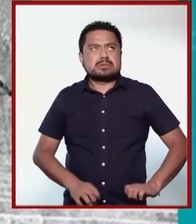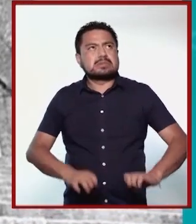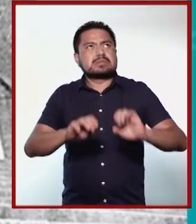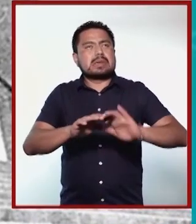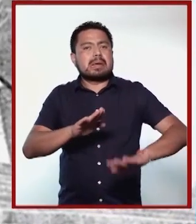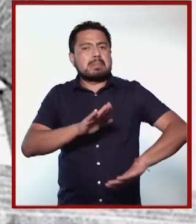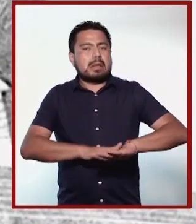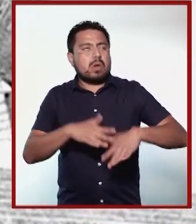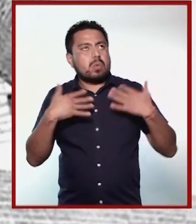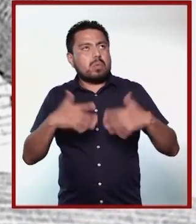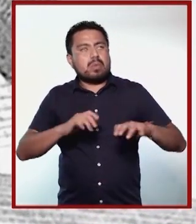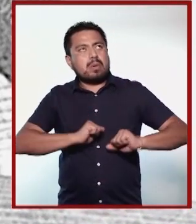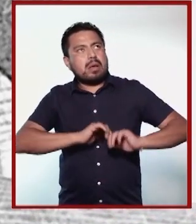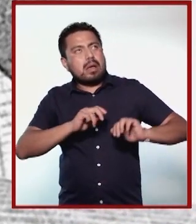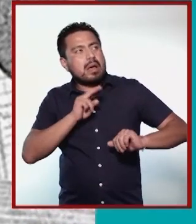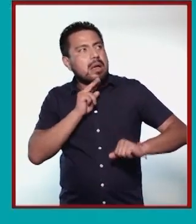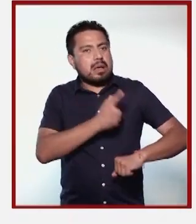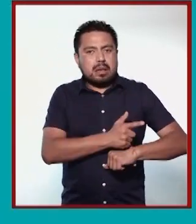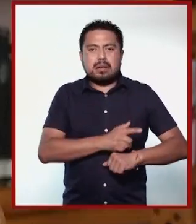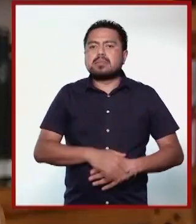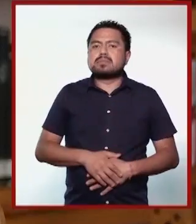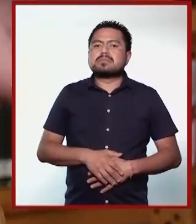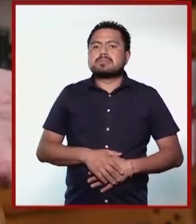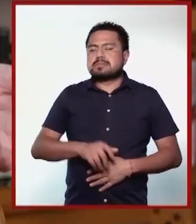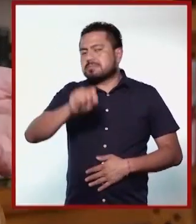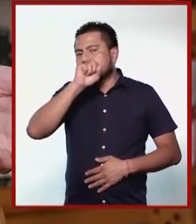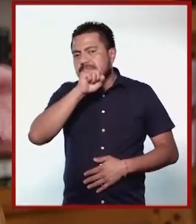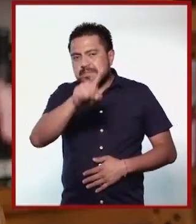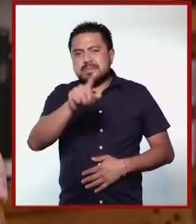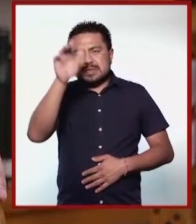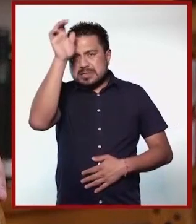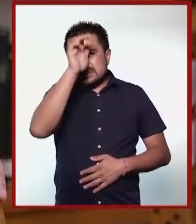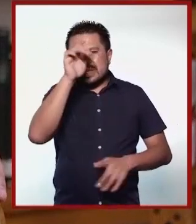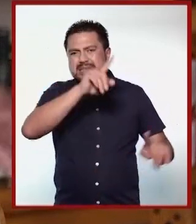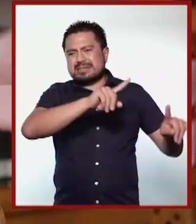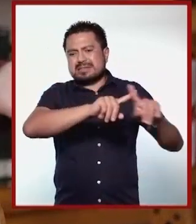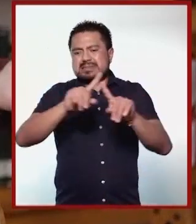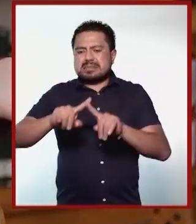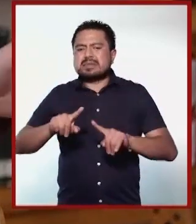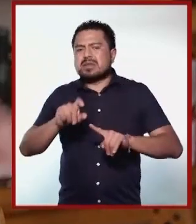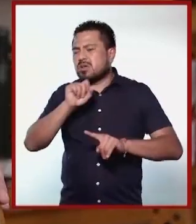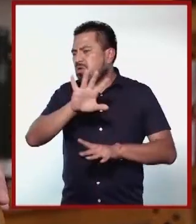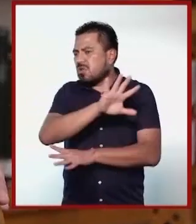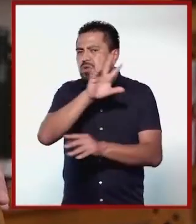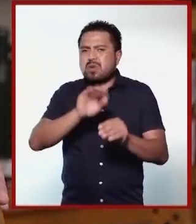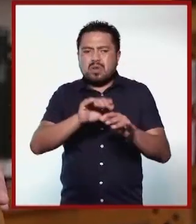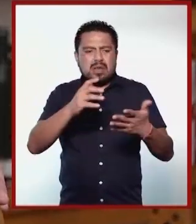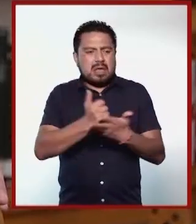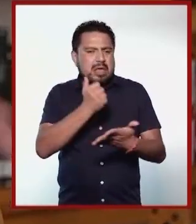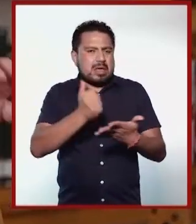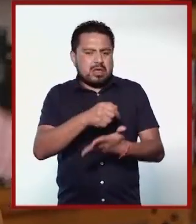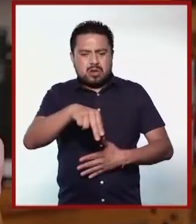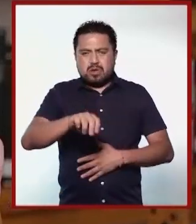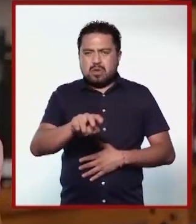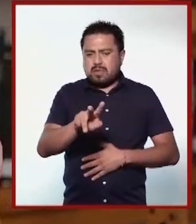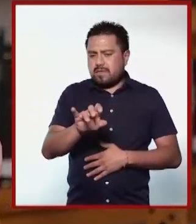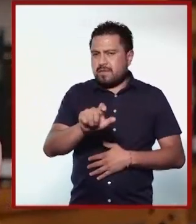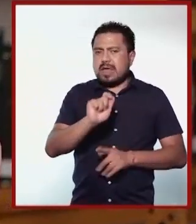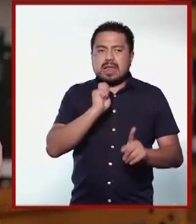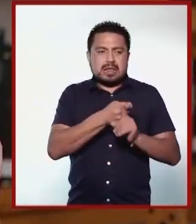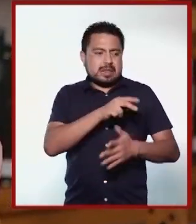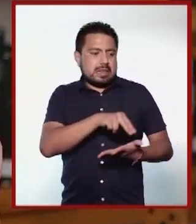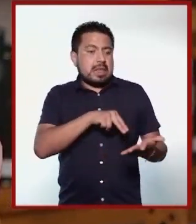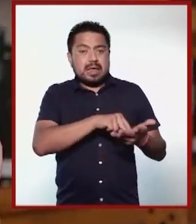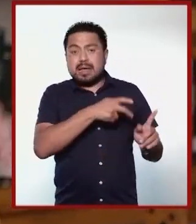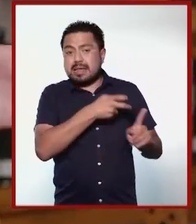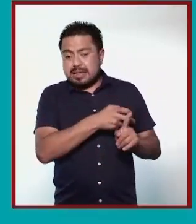más notables. Ha habido también muchos científicos. Todos los premios Nobel de México han estado aquí,